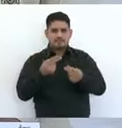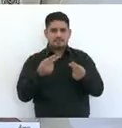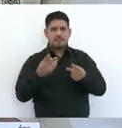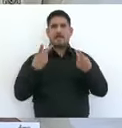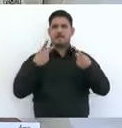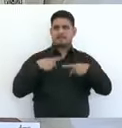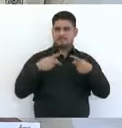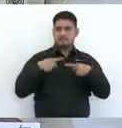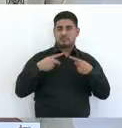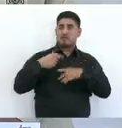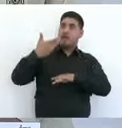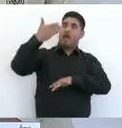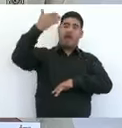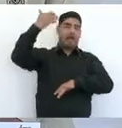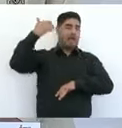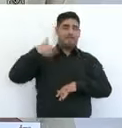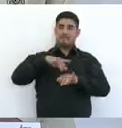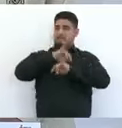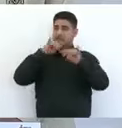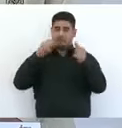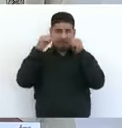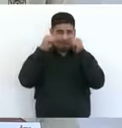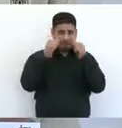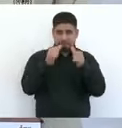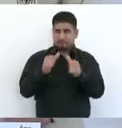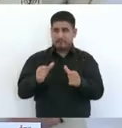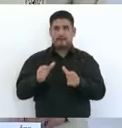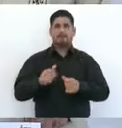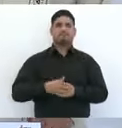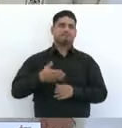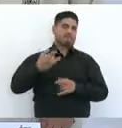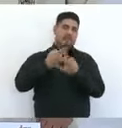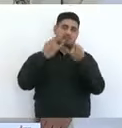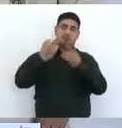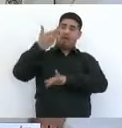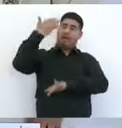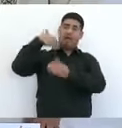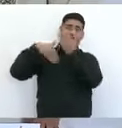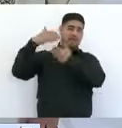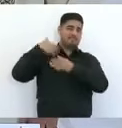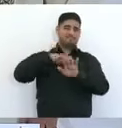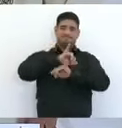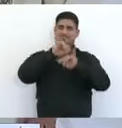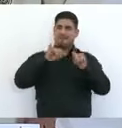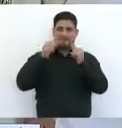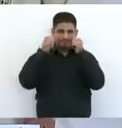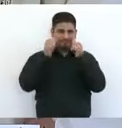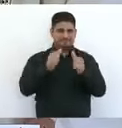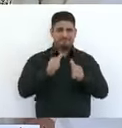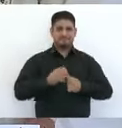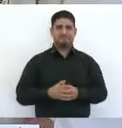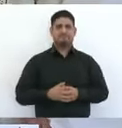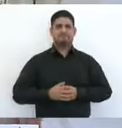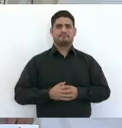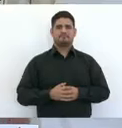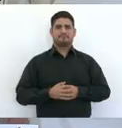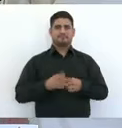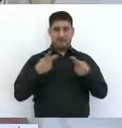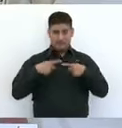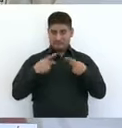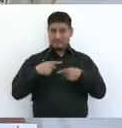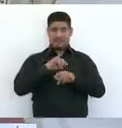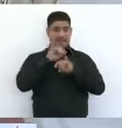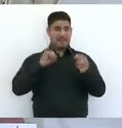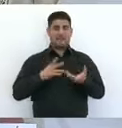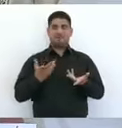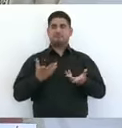aquellos históricamente olvidados, de aquellos históricamente abandonados, de aquellos a los que nunca les ha